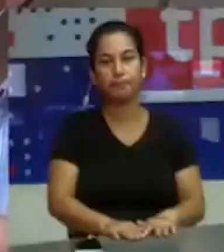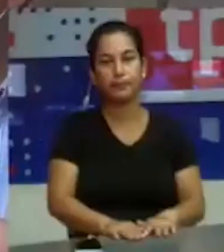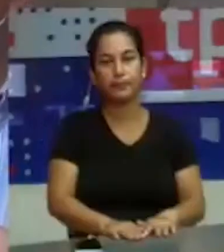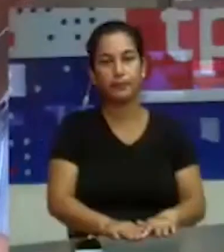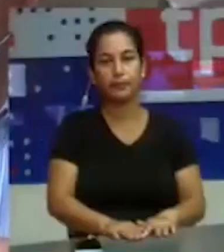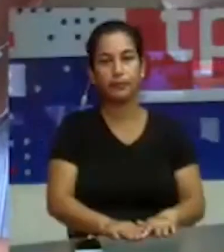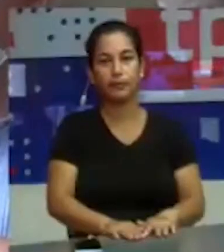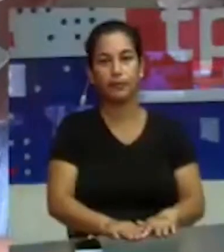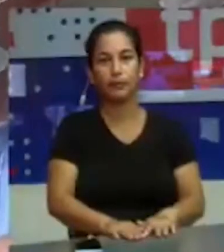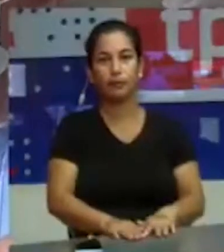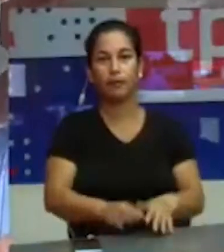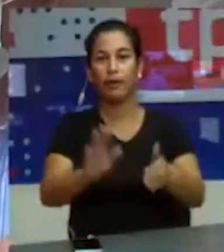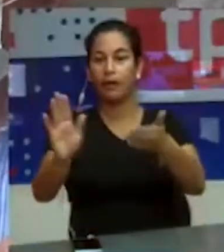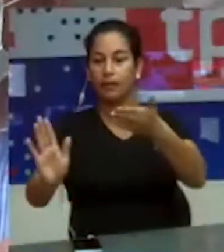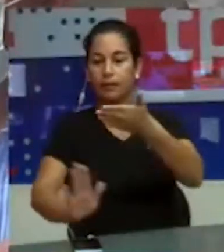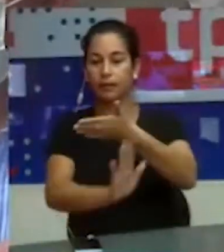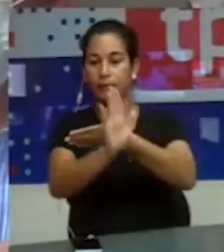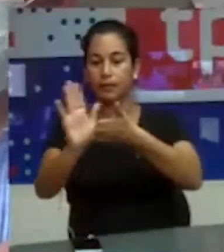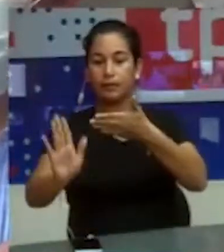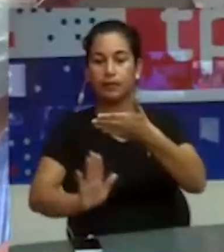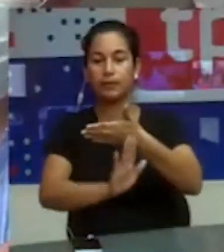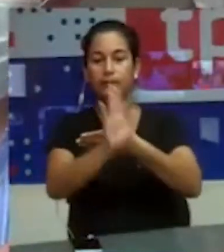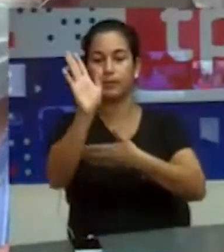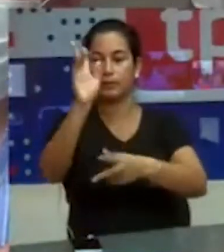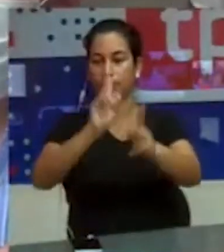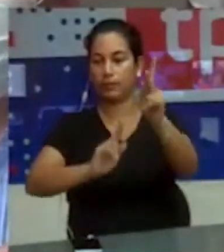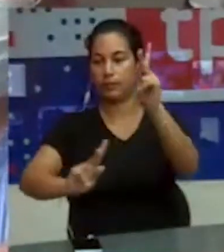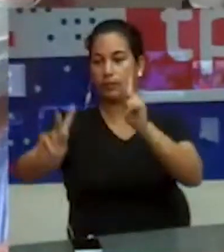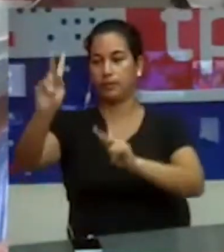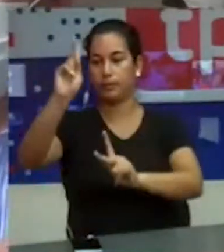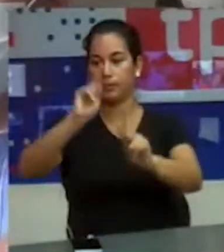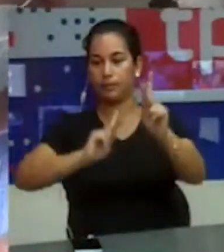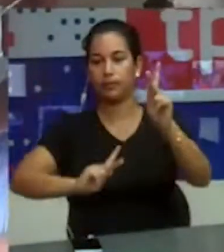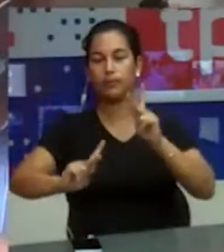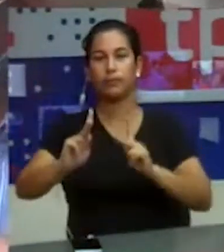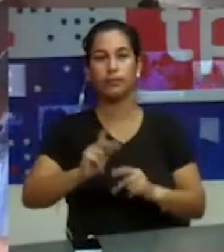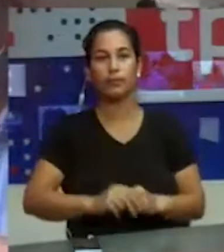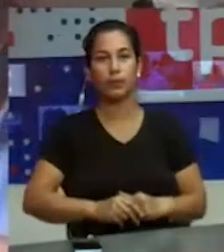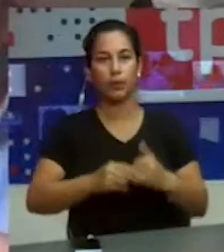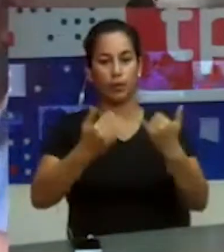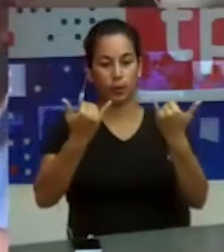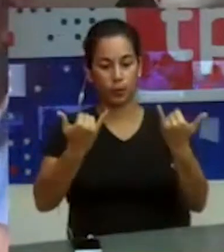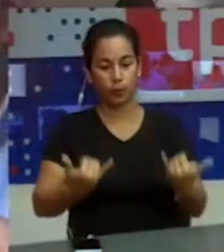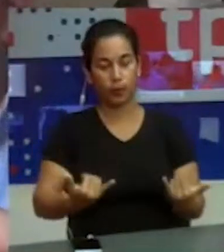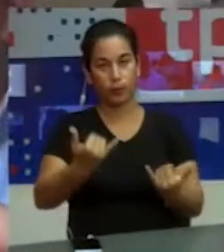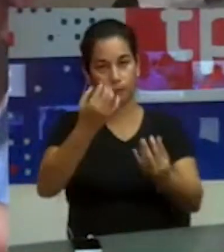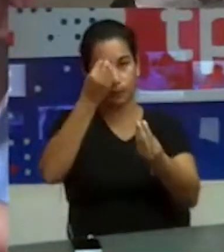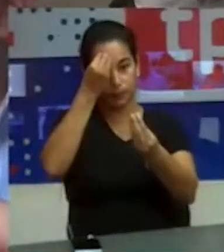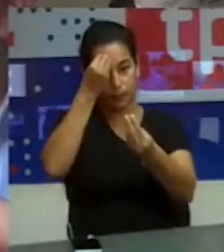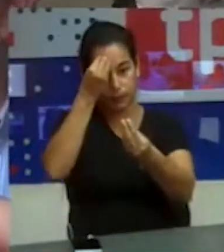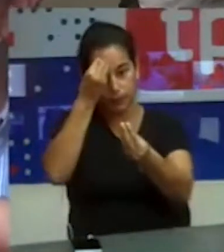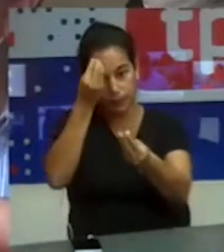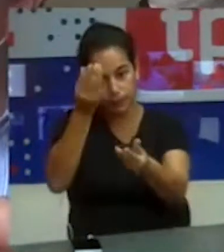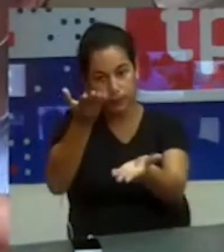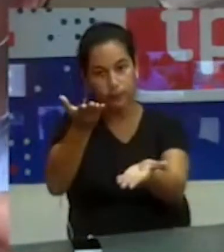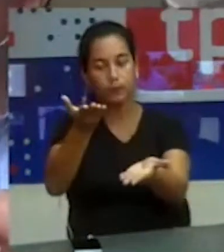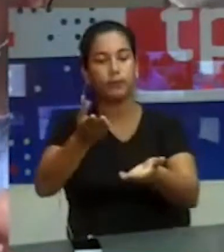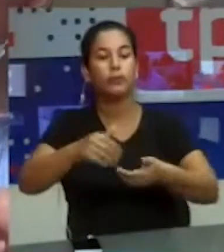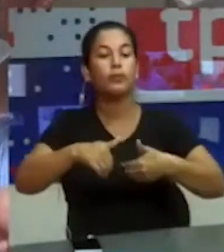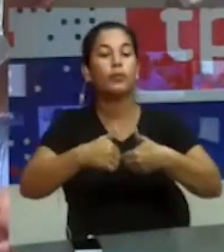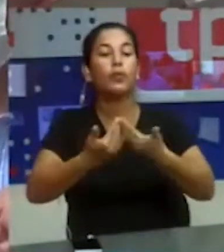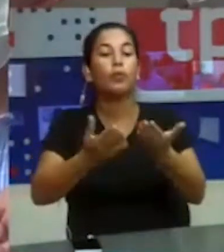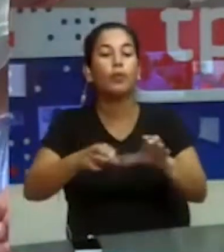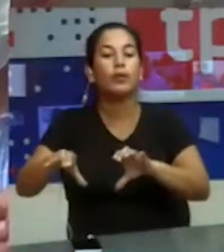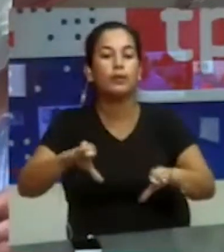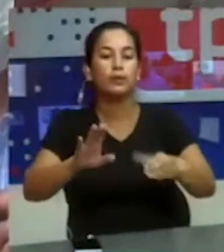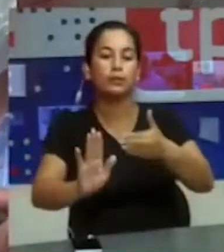Resguardando la seguridad y la integridad de sus servidores policiales, ha dispuesto de que se generen los mayores mecanismos de bioseguridad para el